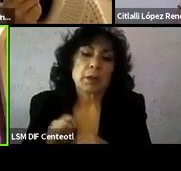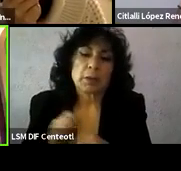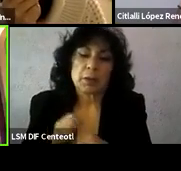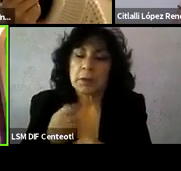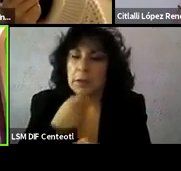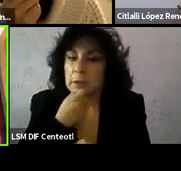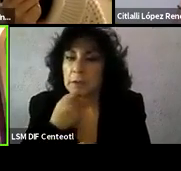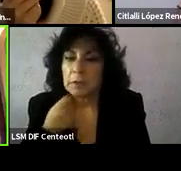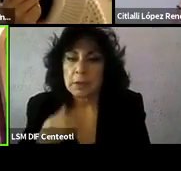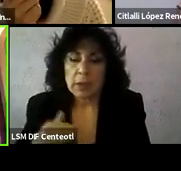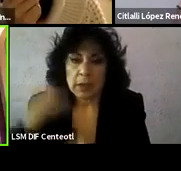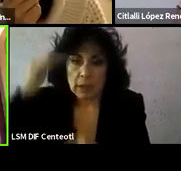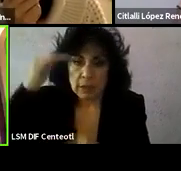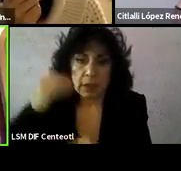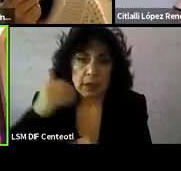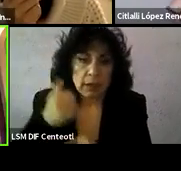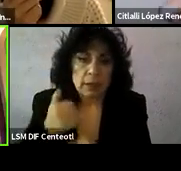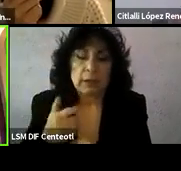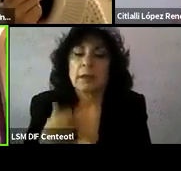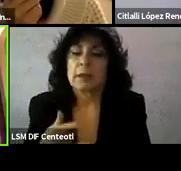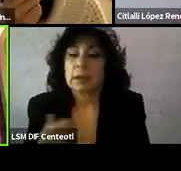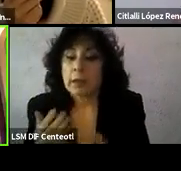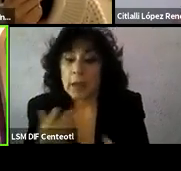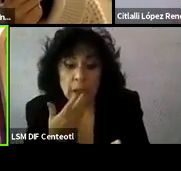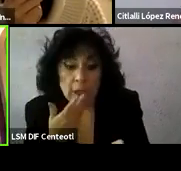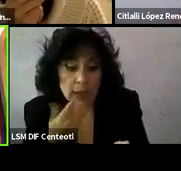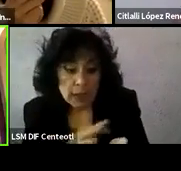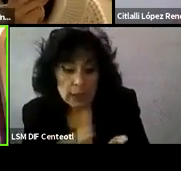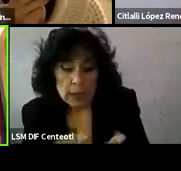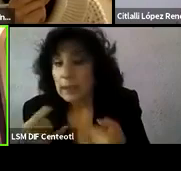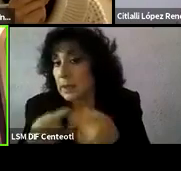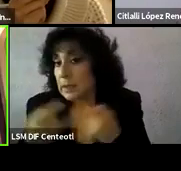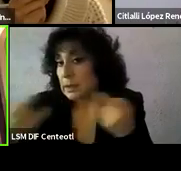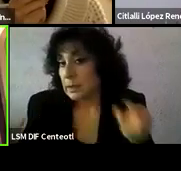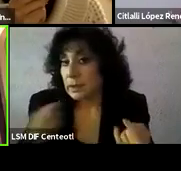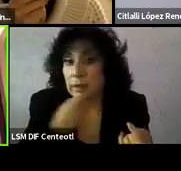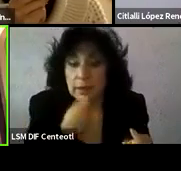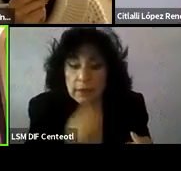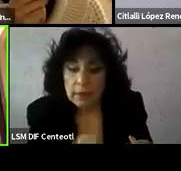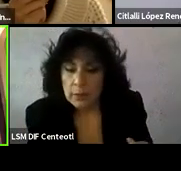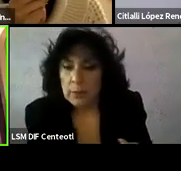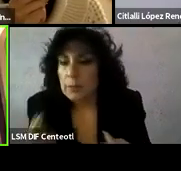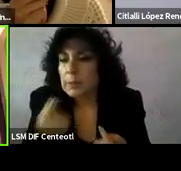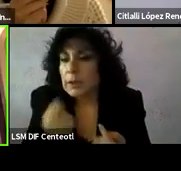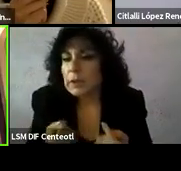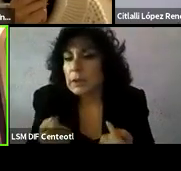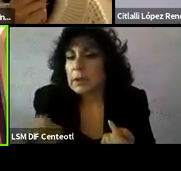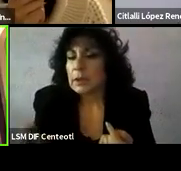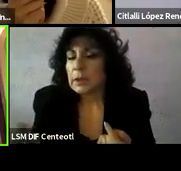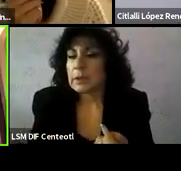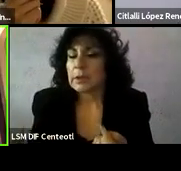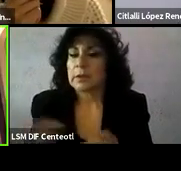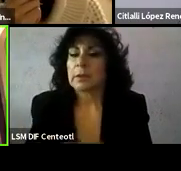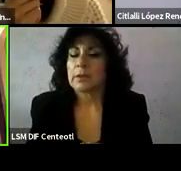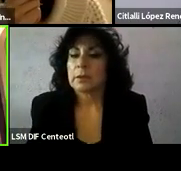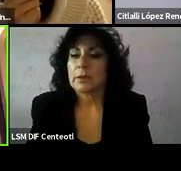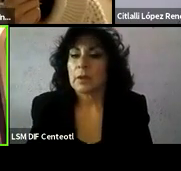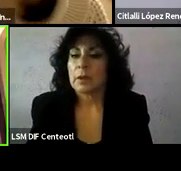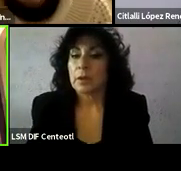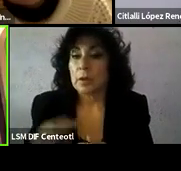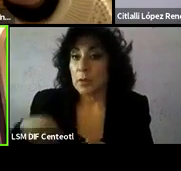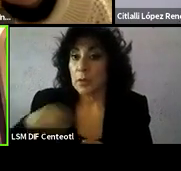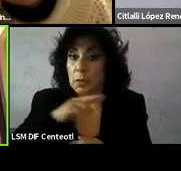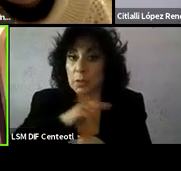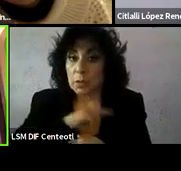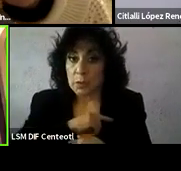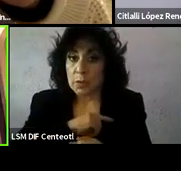y eso de los salones, el poder tener una responsabilidad. Me acuerdo que hicimos un proyecto que se llamaba exactamente Niños,